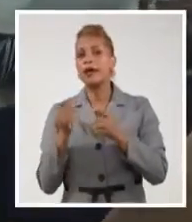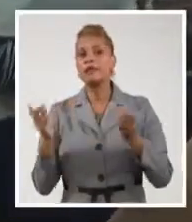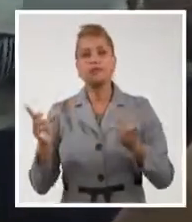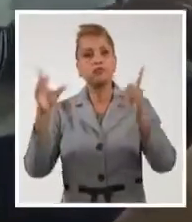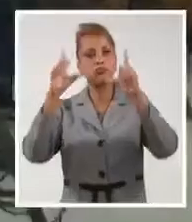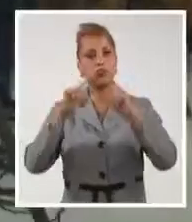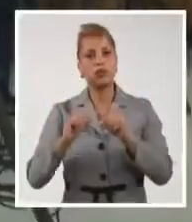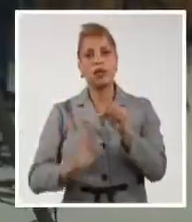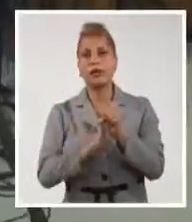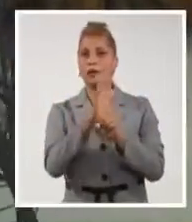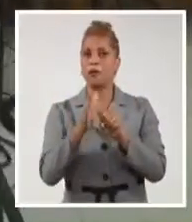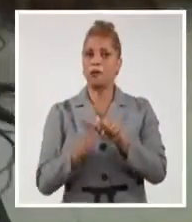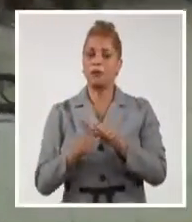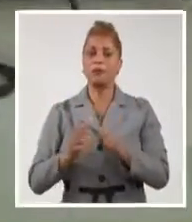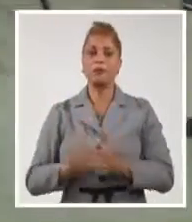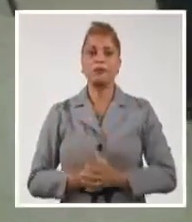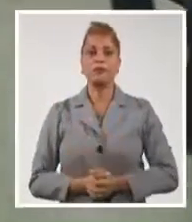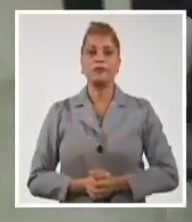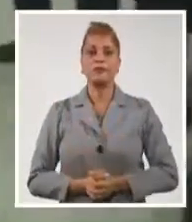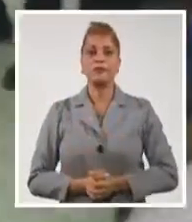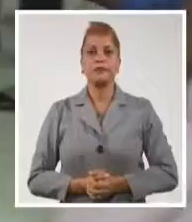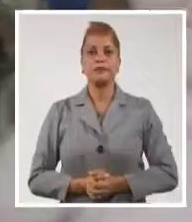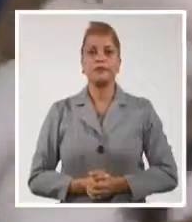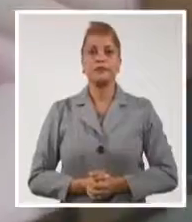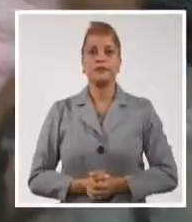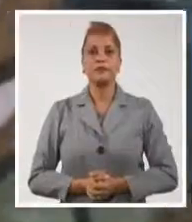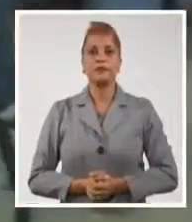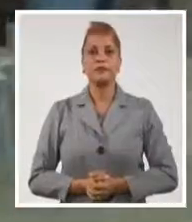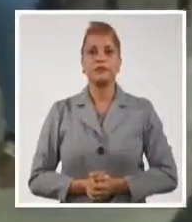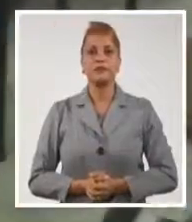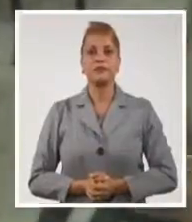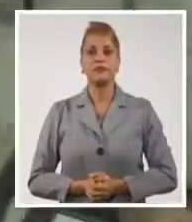Desde Guantánamo, Ernesto Martínez y Miguel Reyes, Sistema Informativo de la Televisión Cubana.